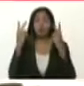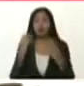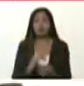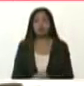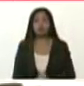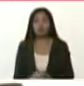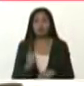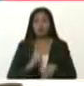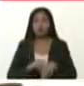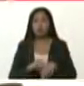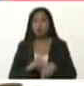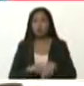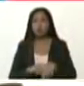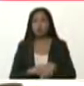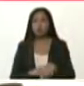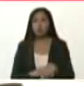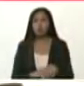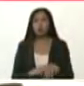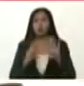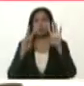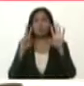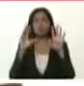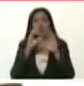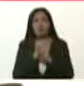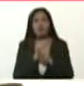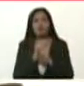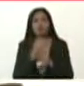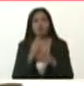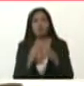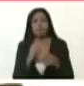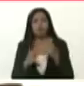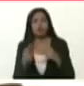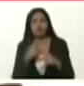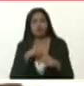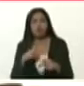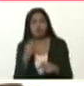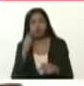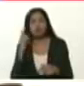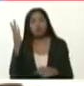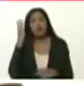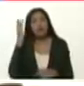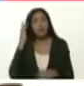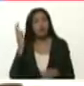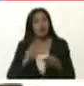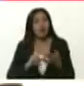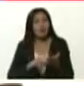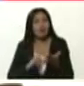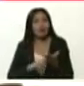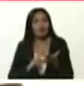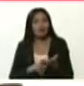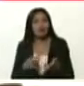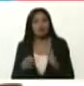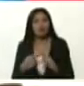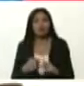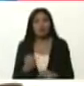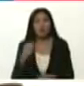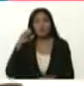hora ya, 7 de la noche, 7 y pico, sabíamos la verdad. Yo